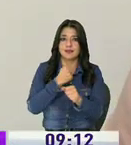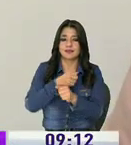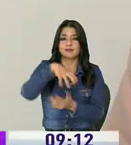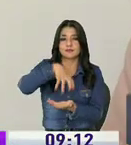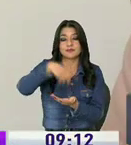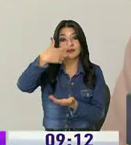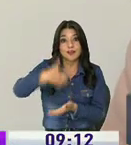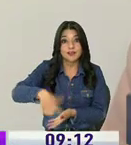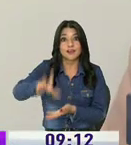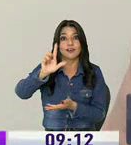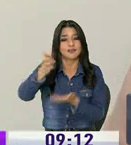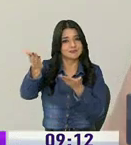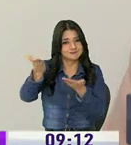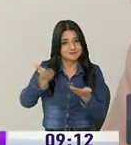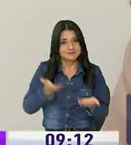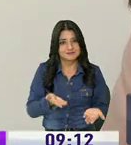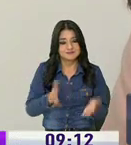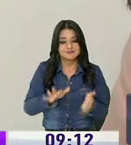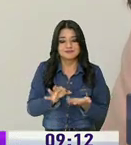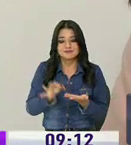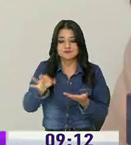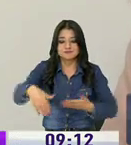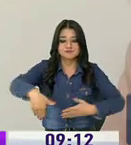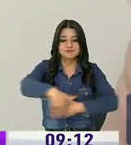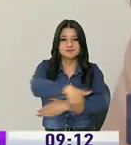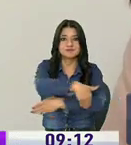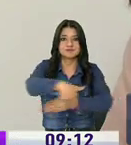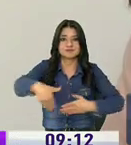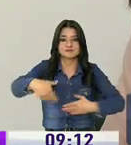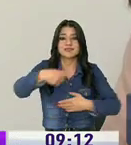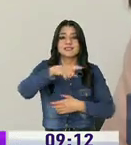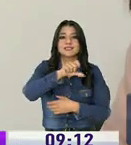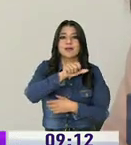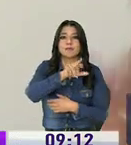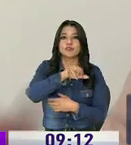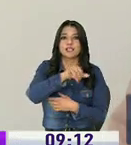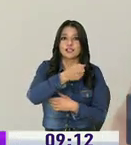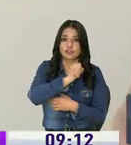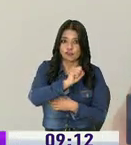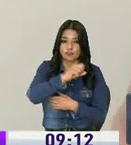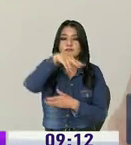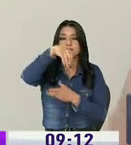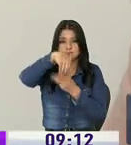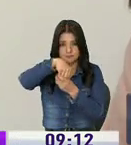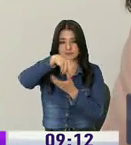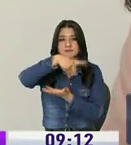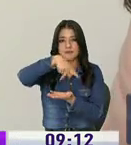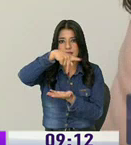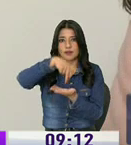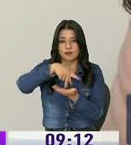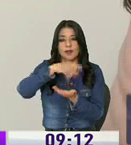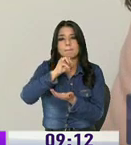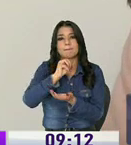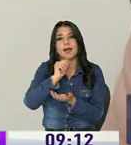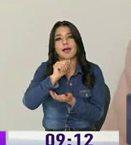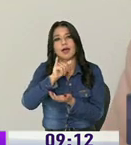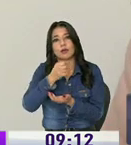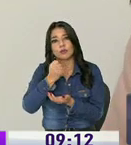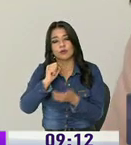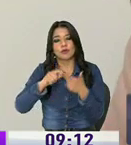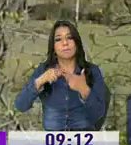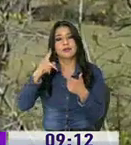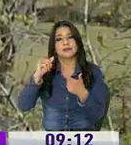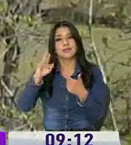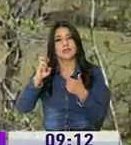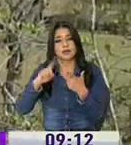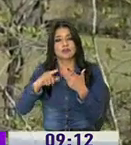de Loja, en un cantón fronterizo que se llama Zapotillo y a su vez dentro de las parroquias de Mangaburco, Casaderos